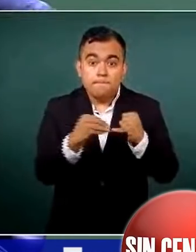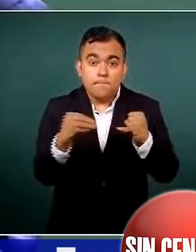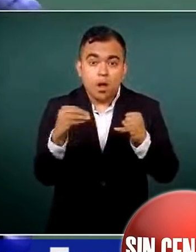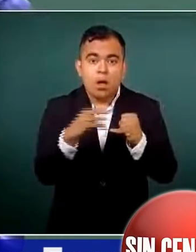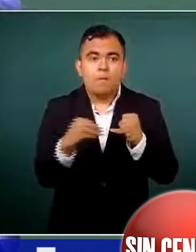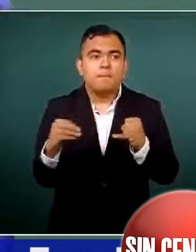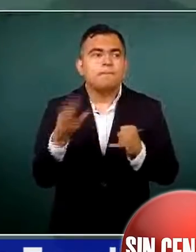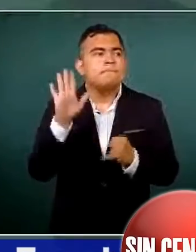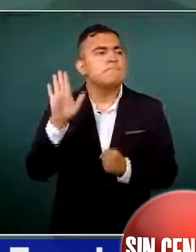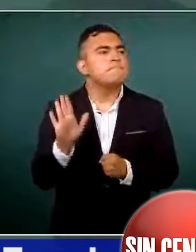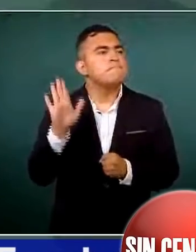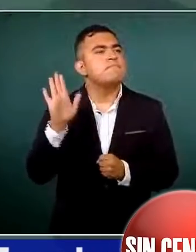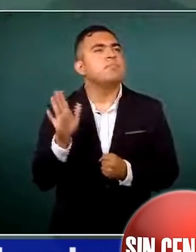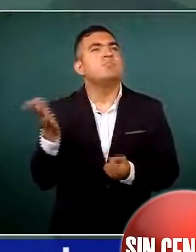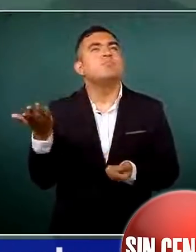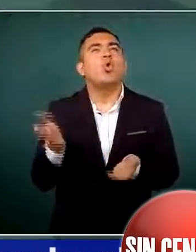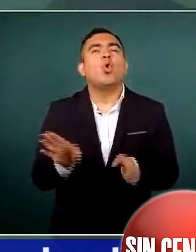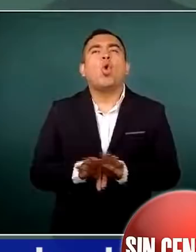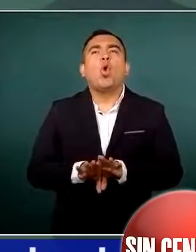una